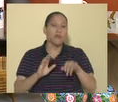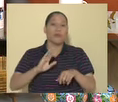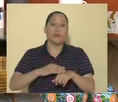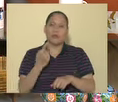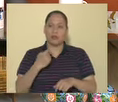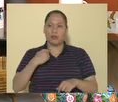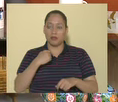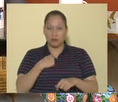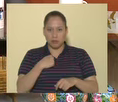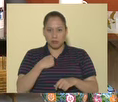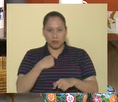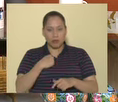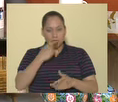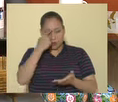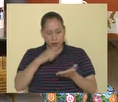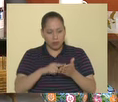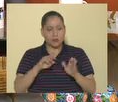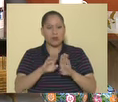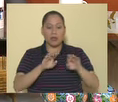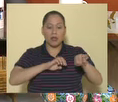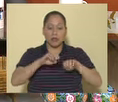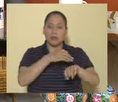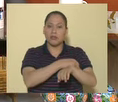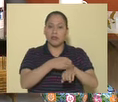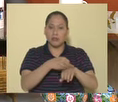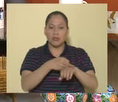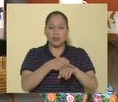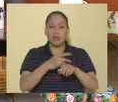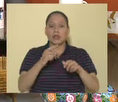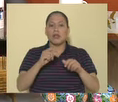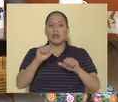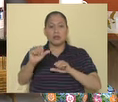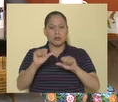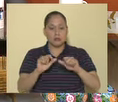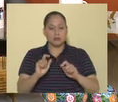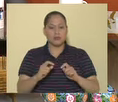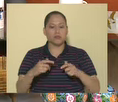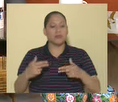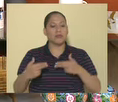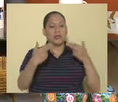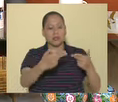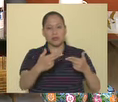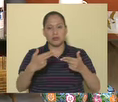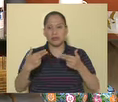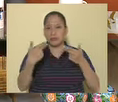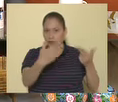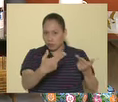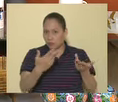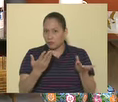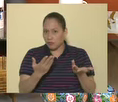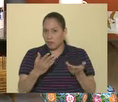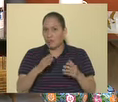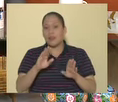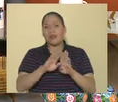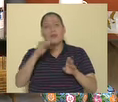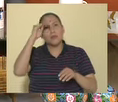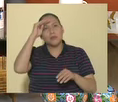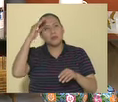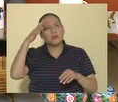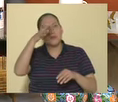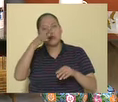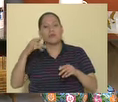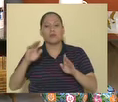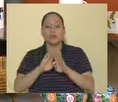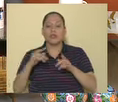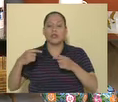que una de las fortalezas de empresas familiares debería de ser la sucesión, ¿no? Que sea una... El pensamiento a largo plazo. Exactamente, y que sea de